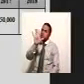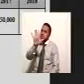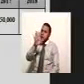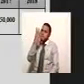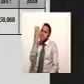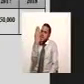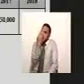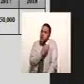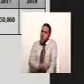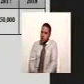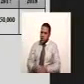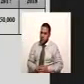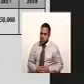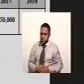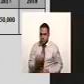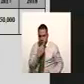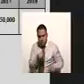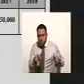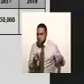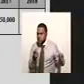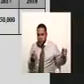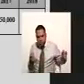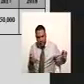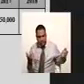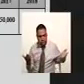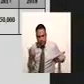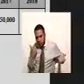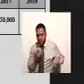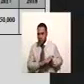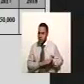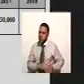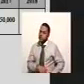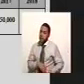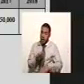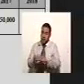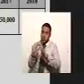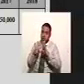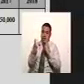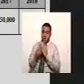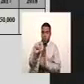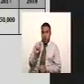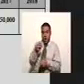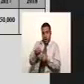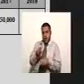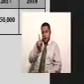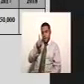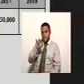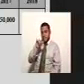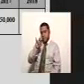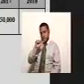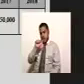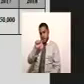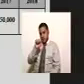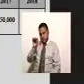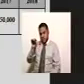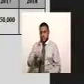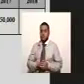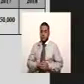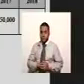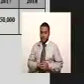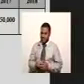automotor? Y lo peor, senadora Vivian, como esa platica